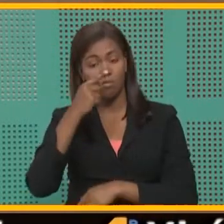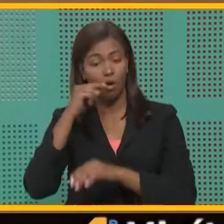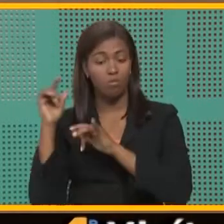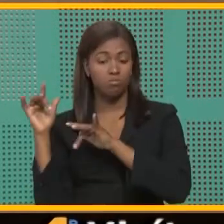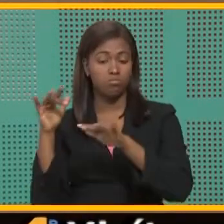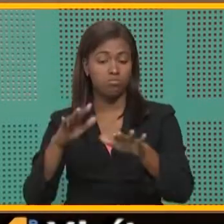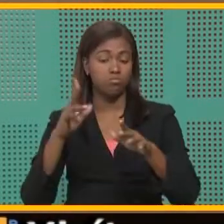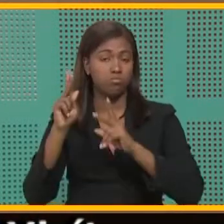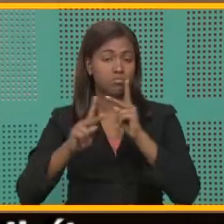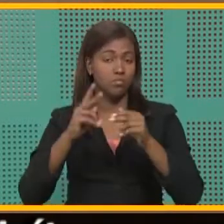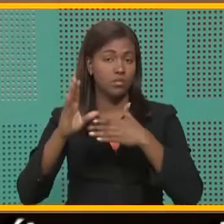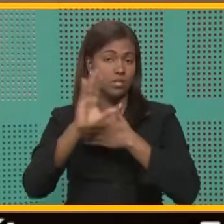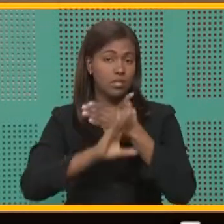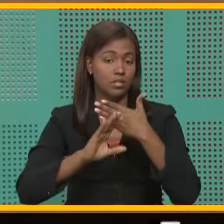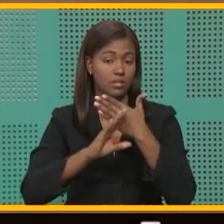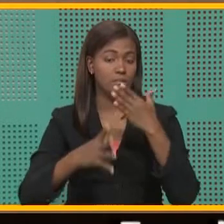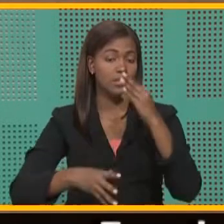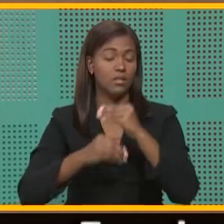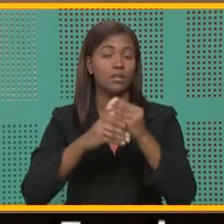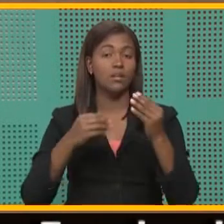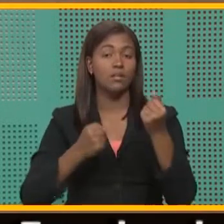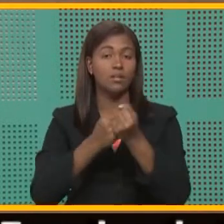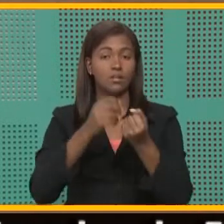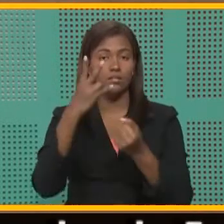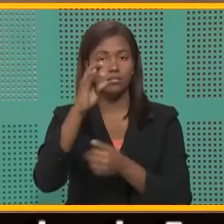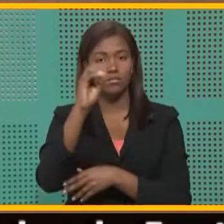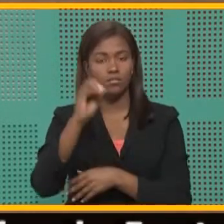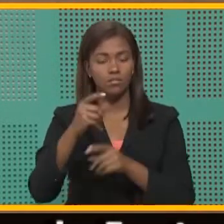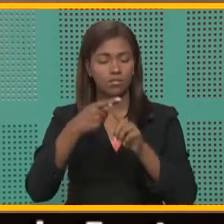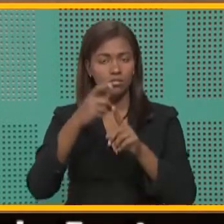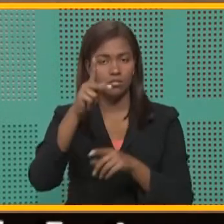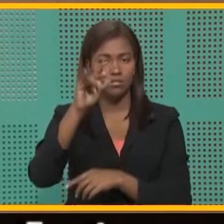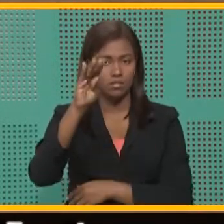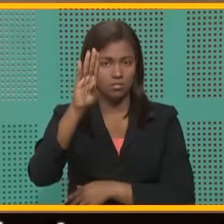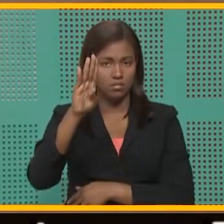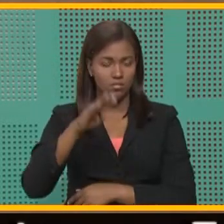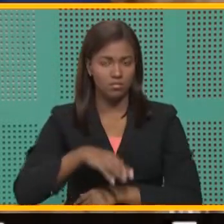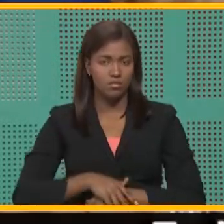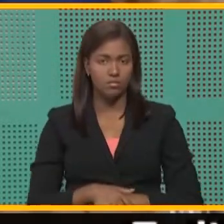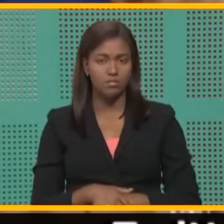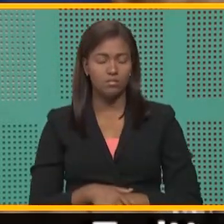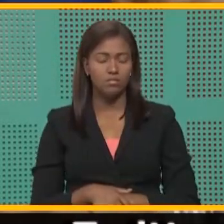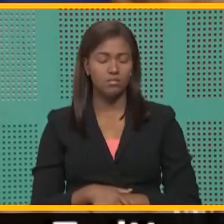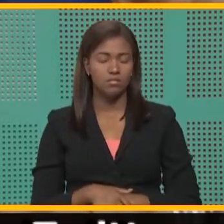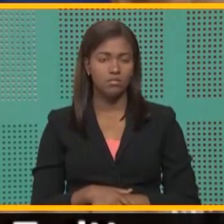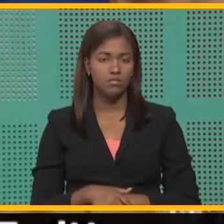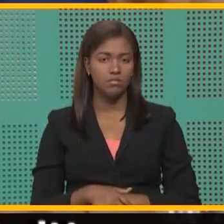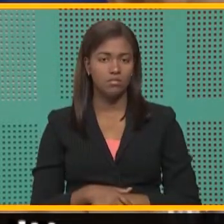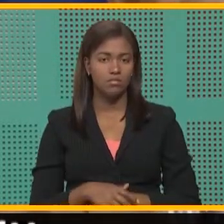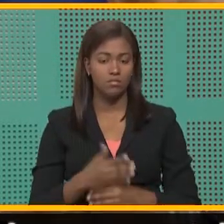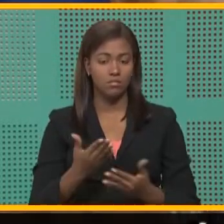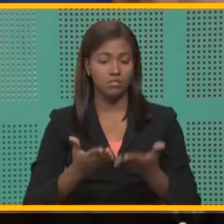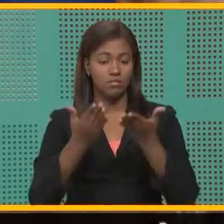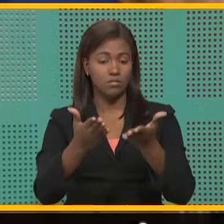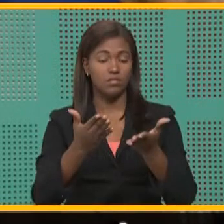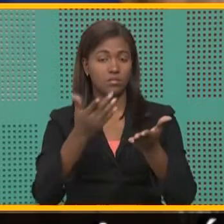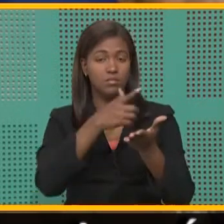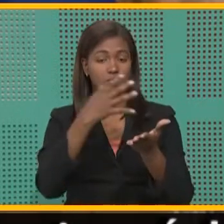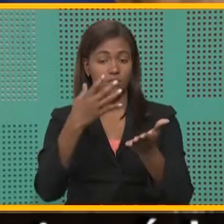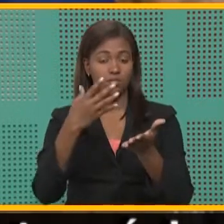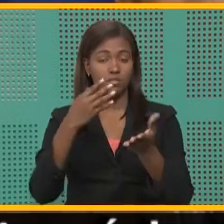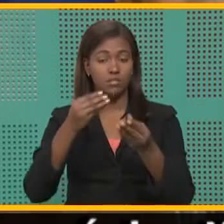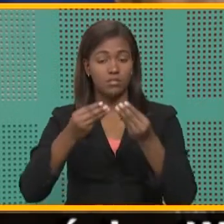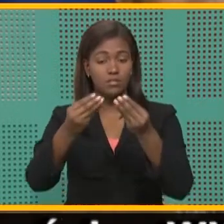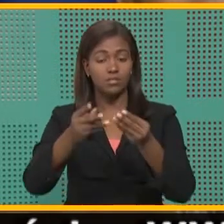el Caribe, aportando más del 17% del Producto Interno Bruto. Las garantías que ofrece la República Dominicana en cuanto